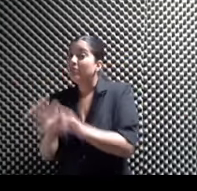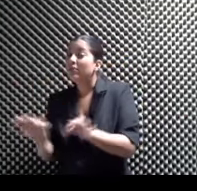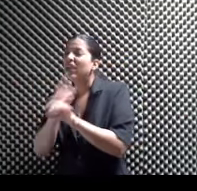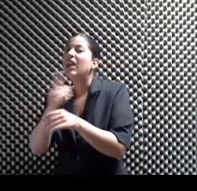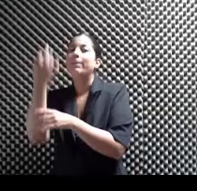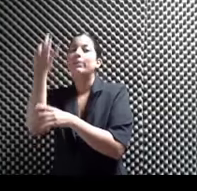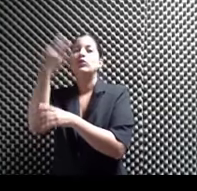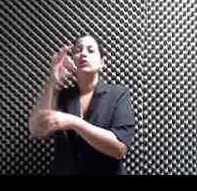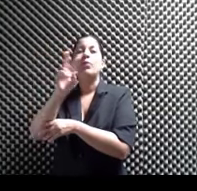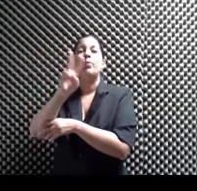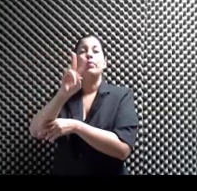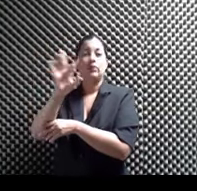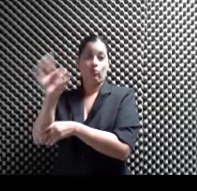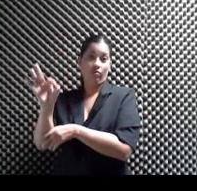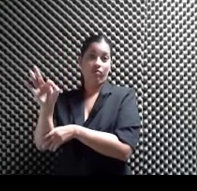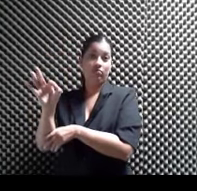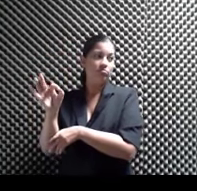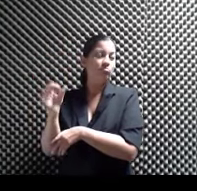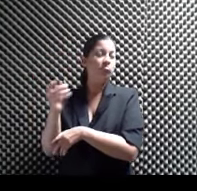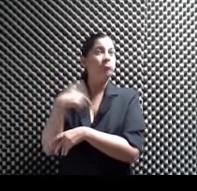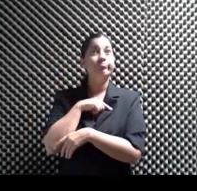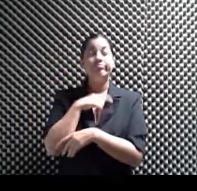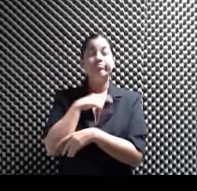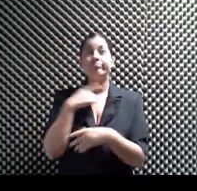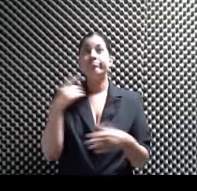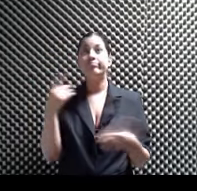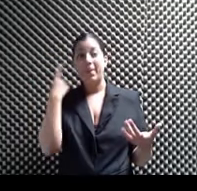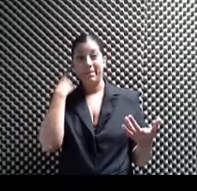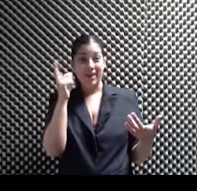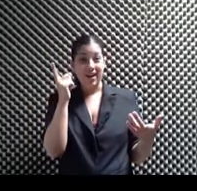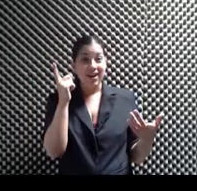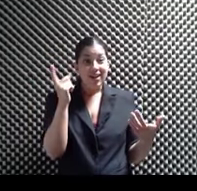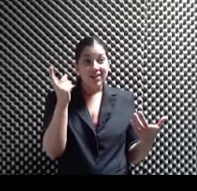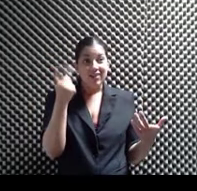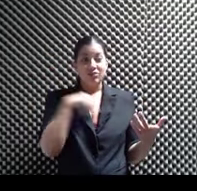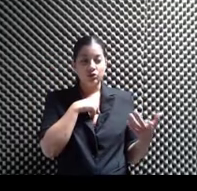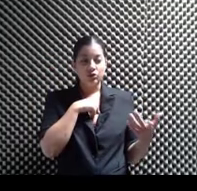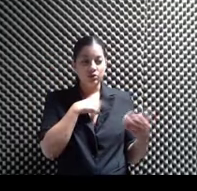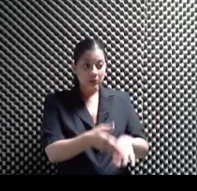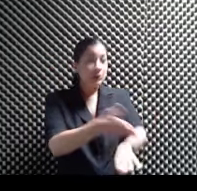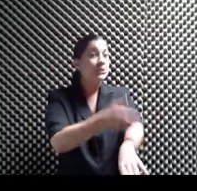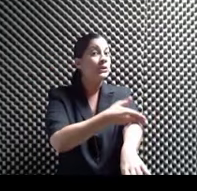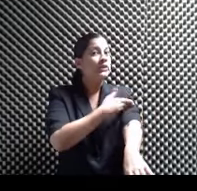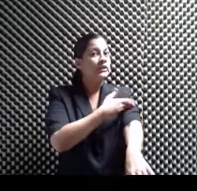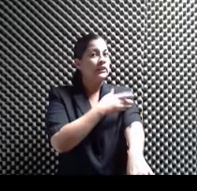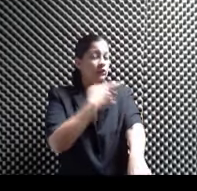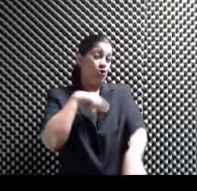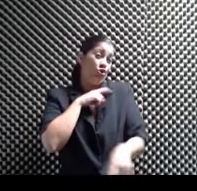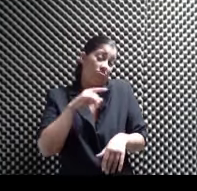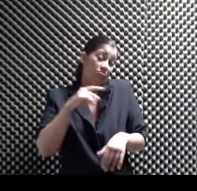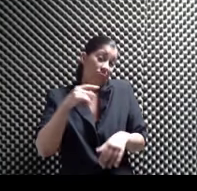1929 O Que Estábamos Para La Industrialización Estábamos Como Decimos Bien Atrás Pero